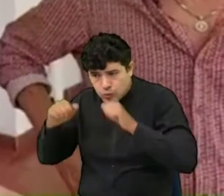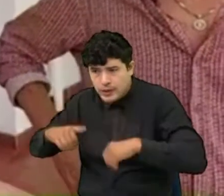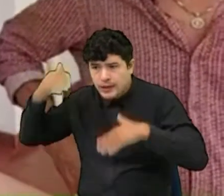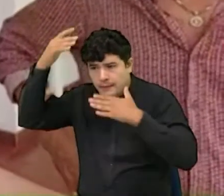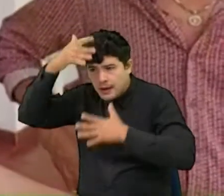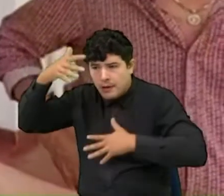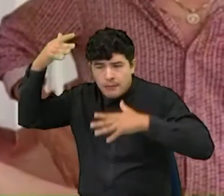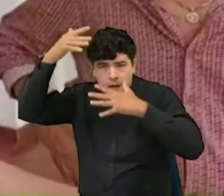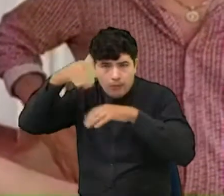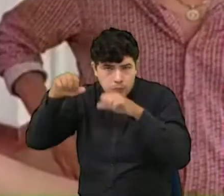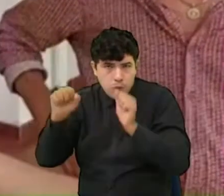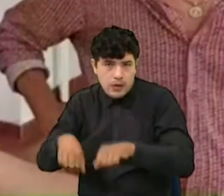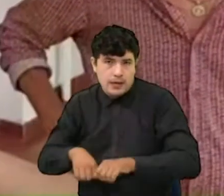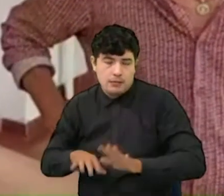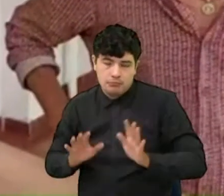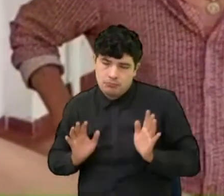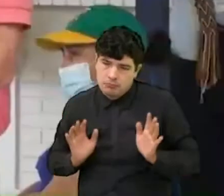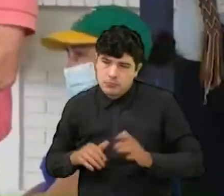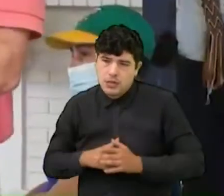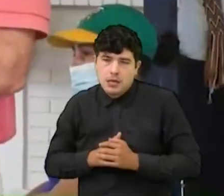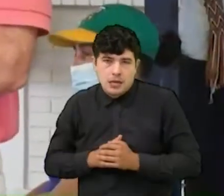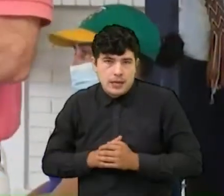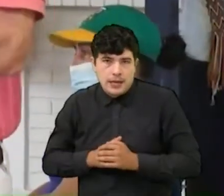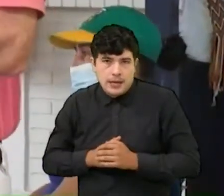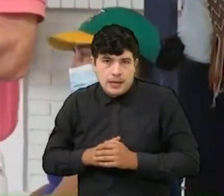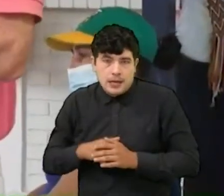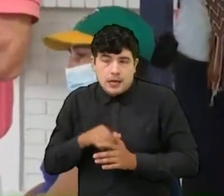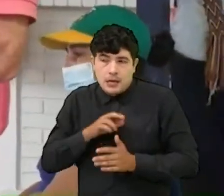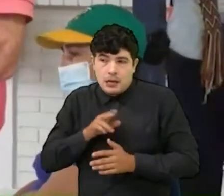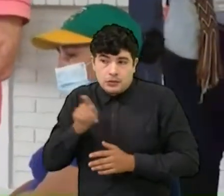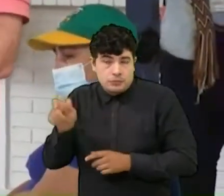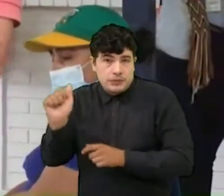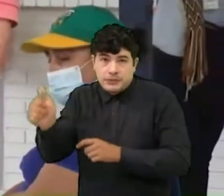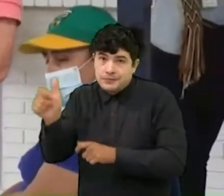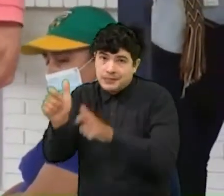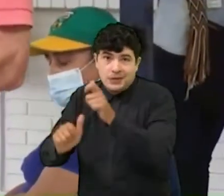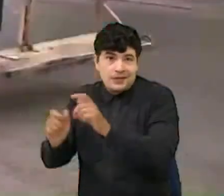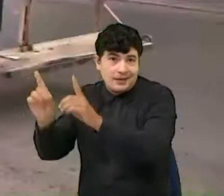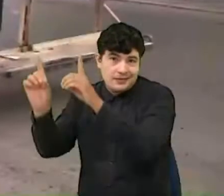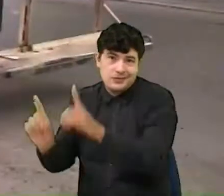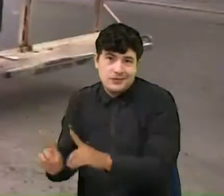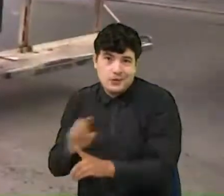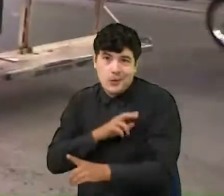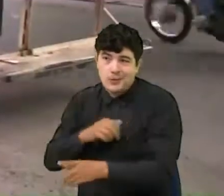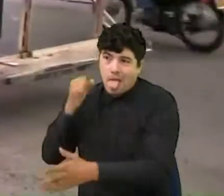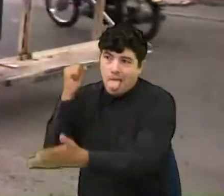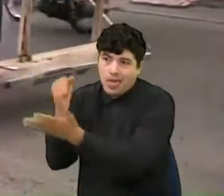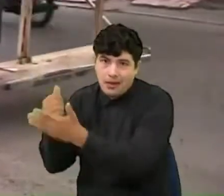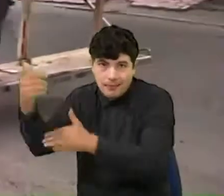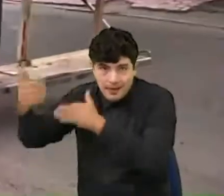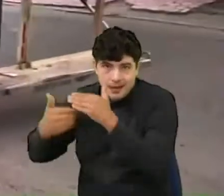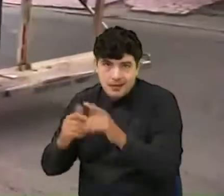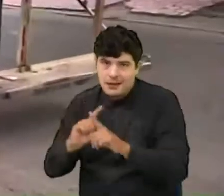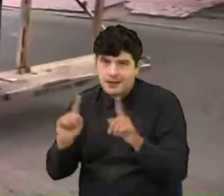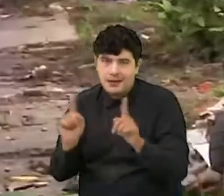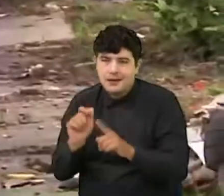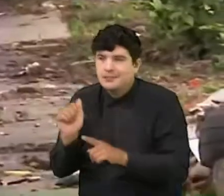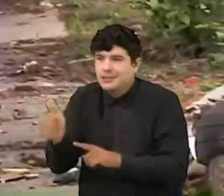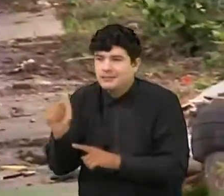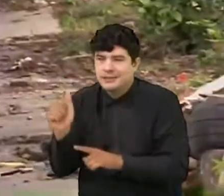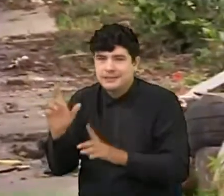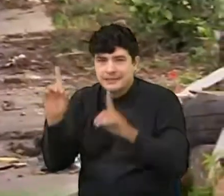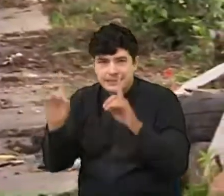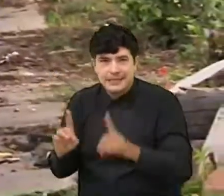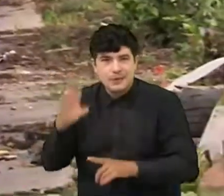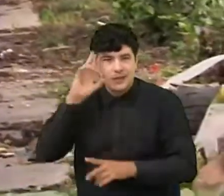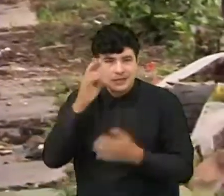va en la voluntad de la persona, nosotros no podemos obligar. A su vez, el alcalde de los cucuteños señaló que trabajará con las empresas de aseo para iniciar las jornadas de